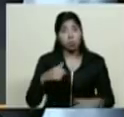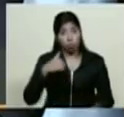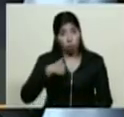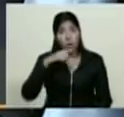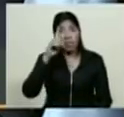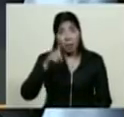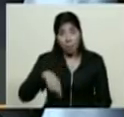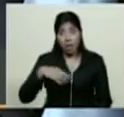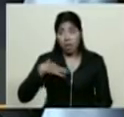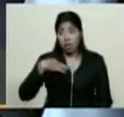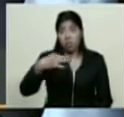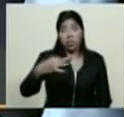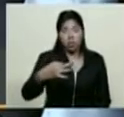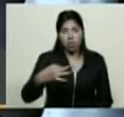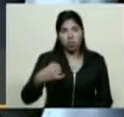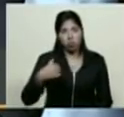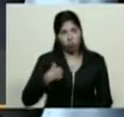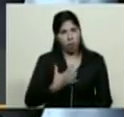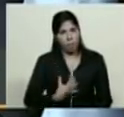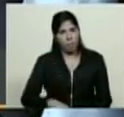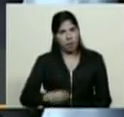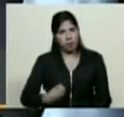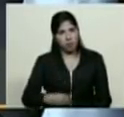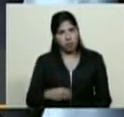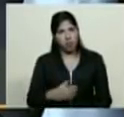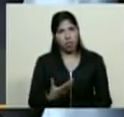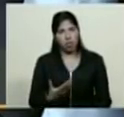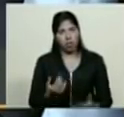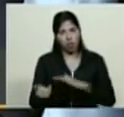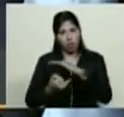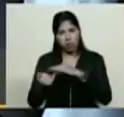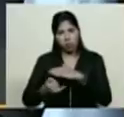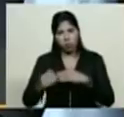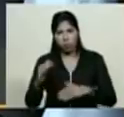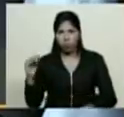de presidente del Consejo Moral Republicano.